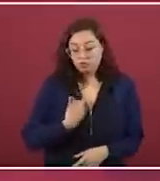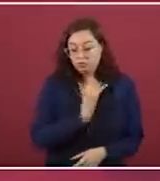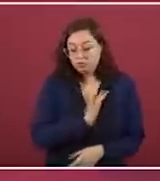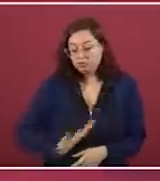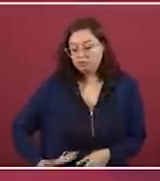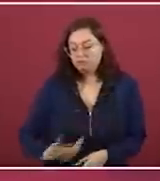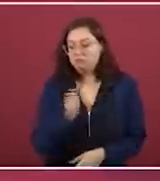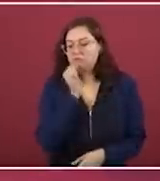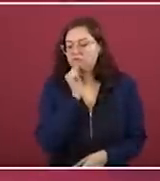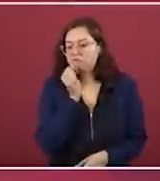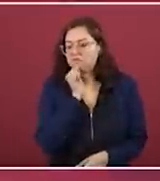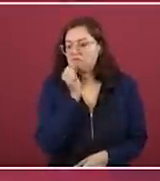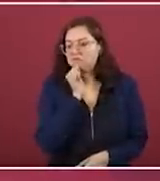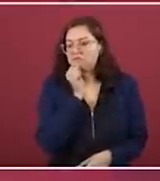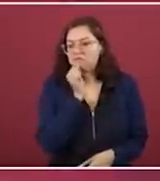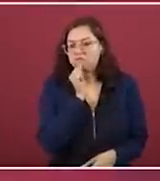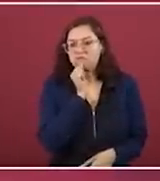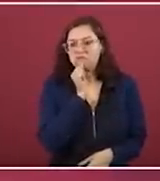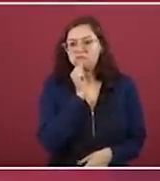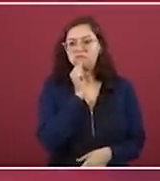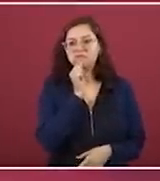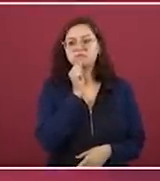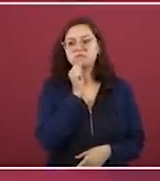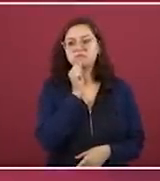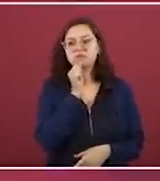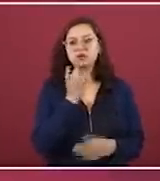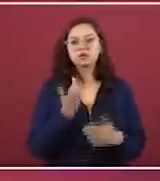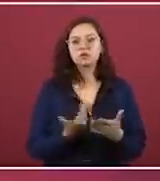ya me cuidaban